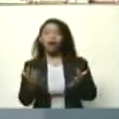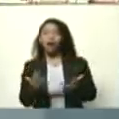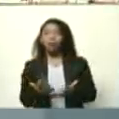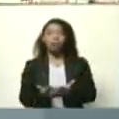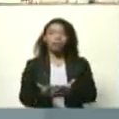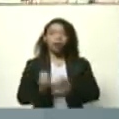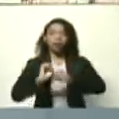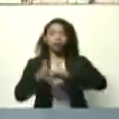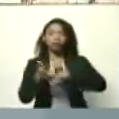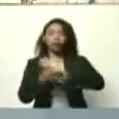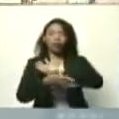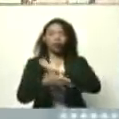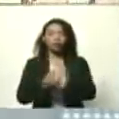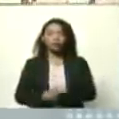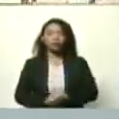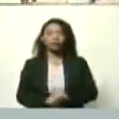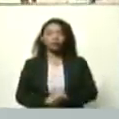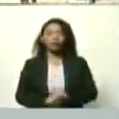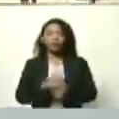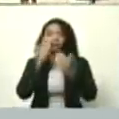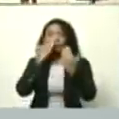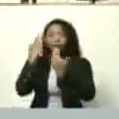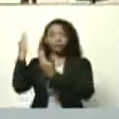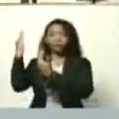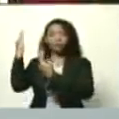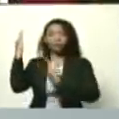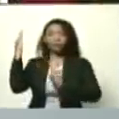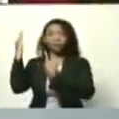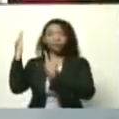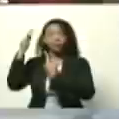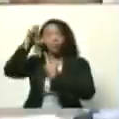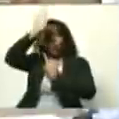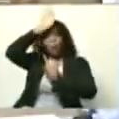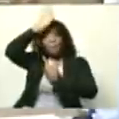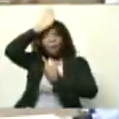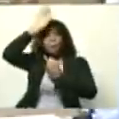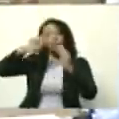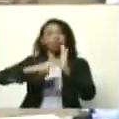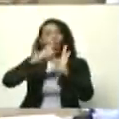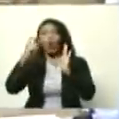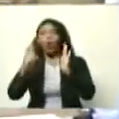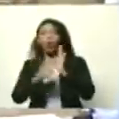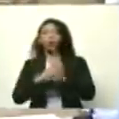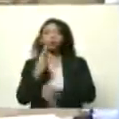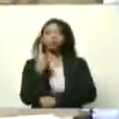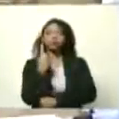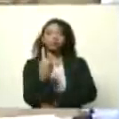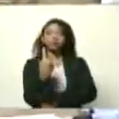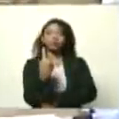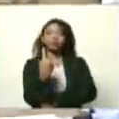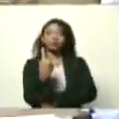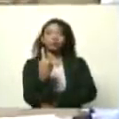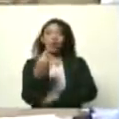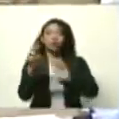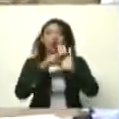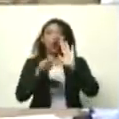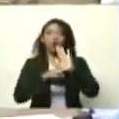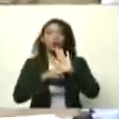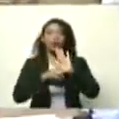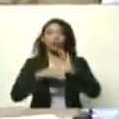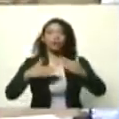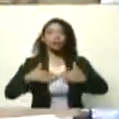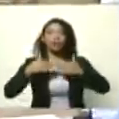del COVID-19, allí vemos a un Papa absolutamente solo por las medidas de